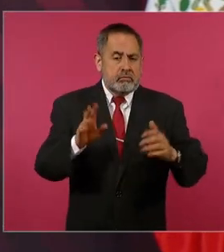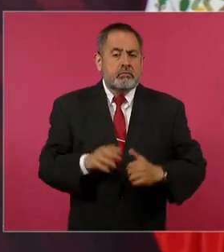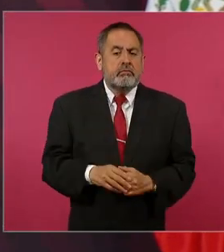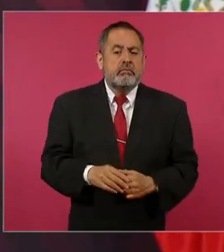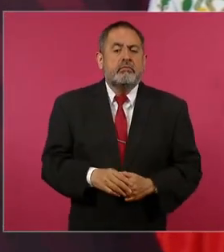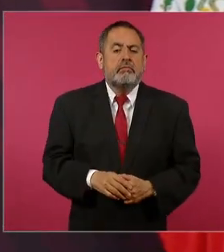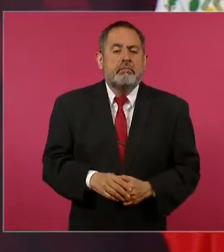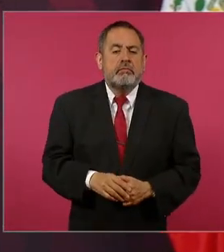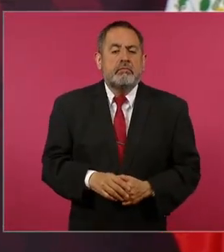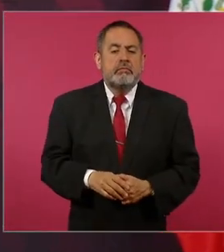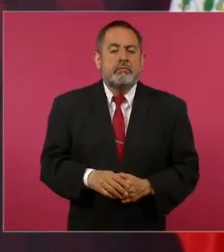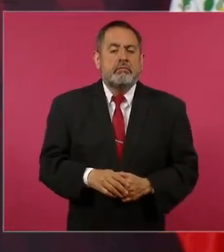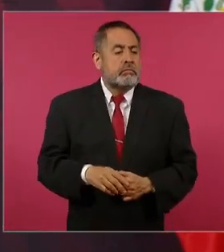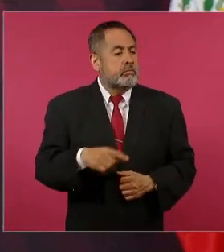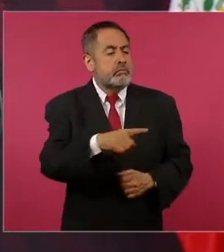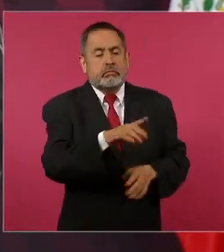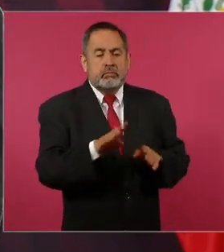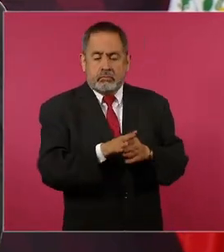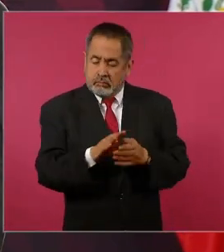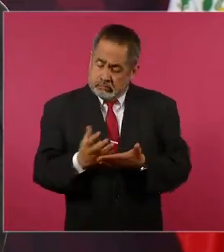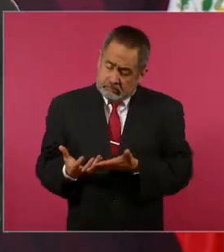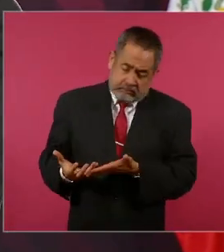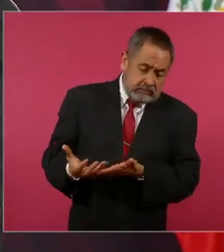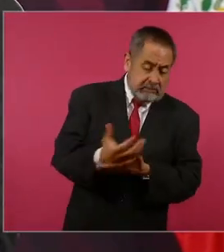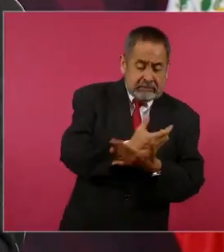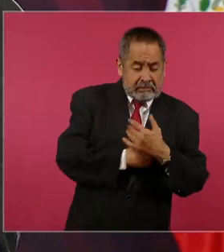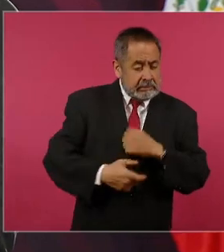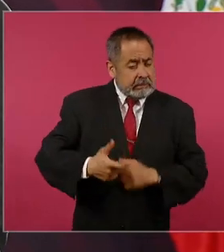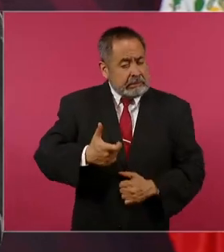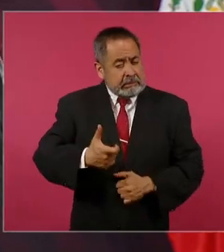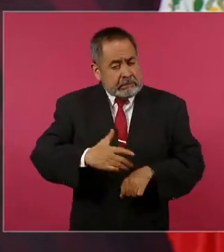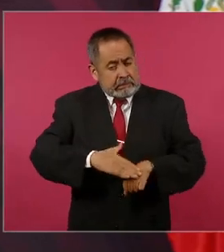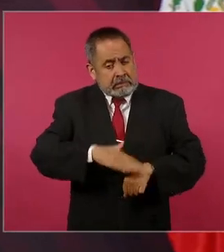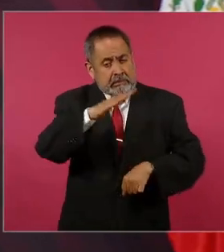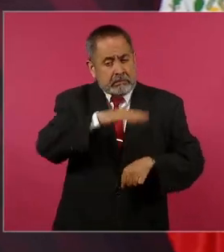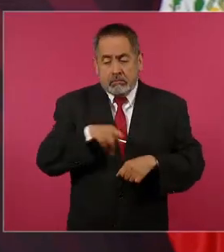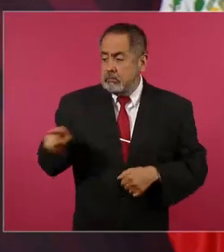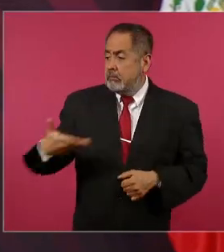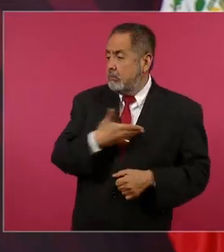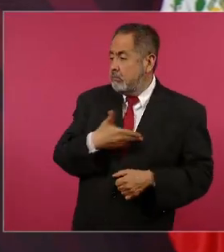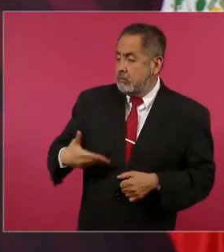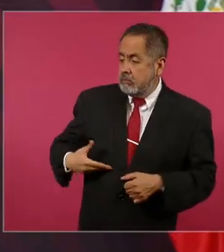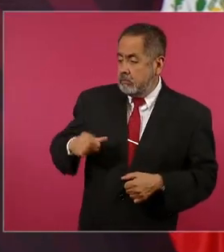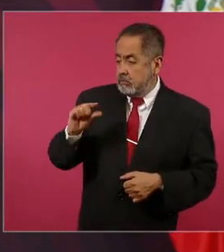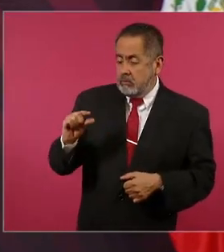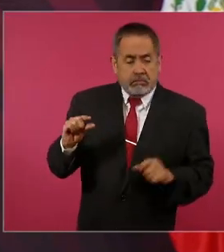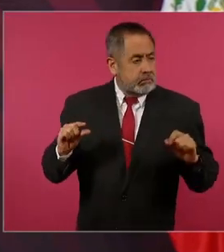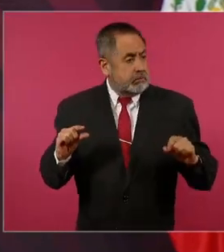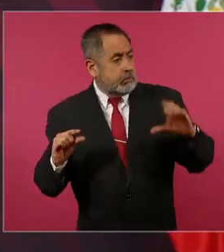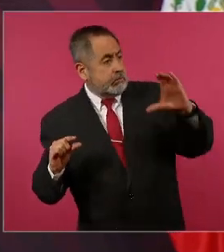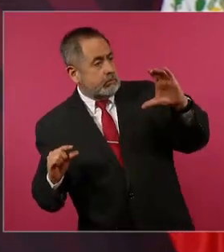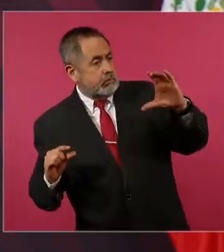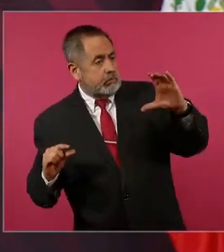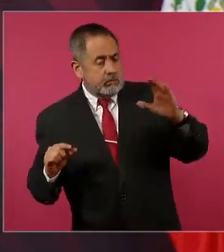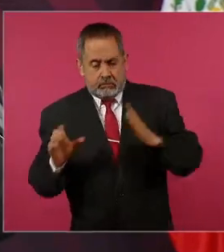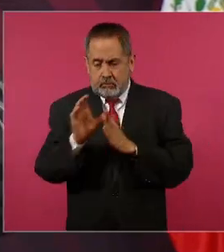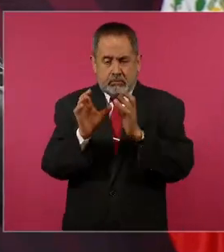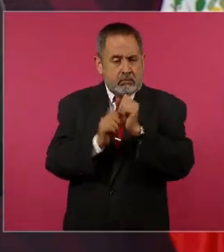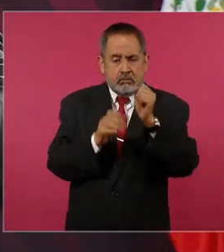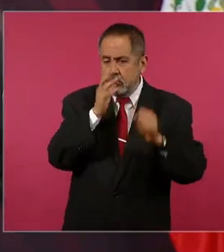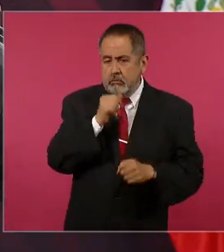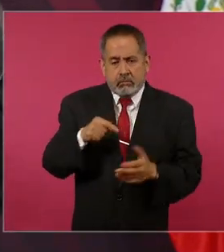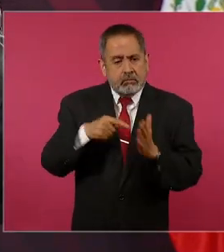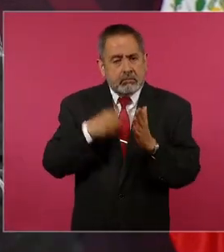el que cómo van a estar ganando más de lo que se ordena en la Constitución, cómo van a estar